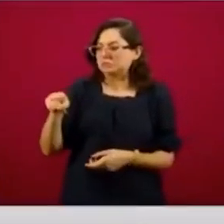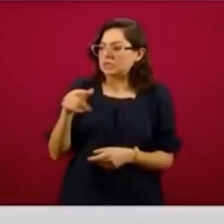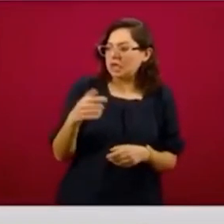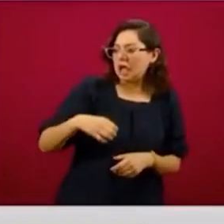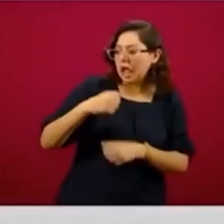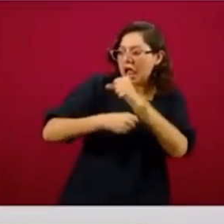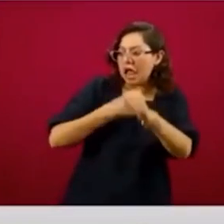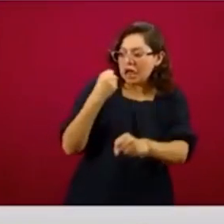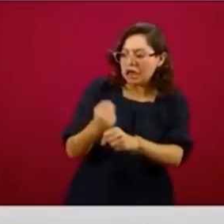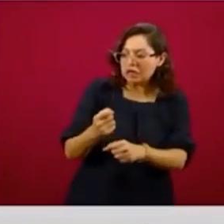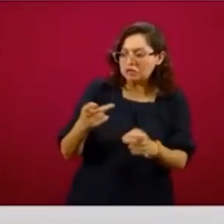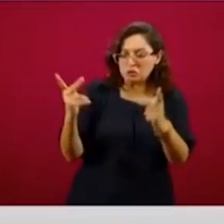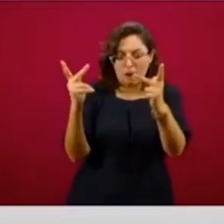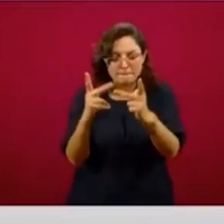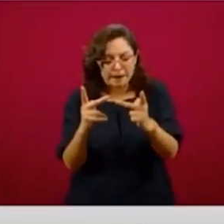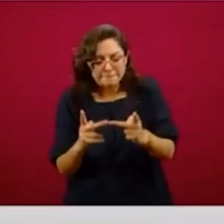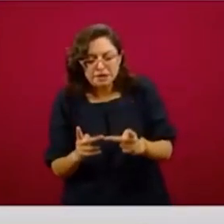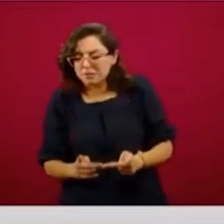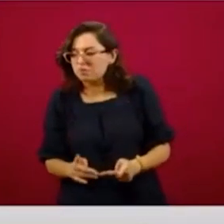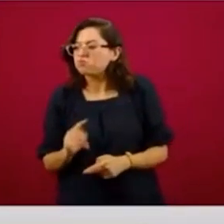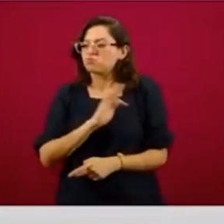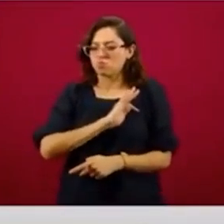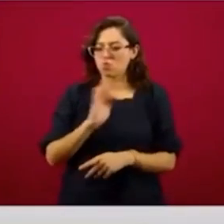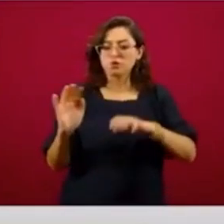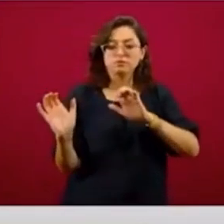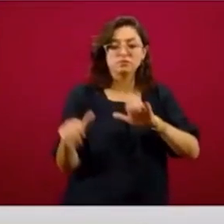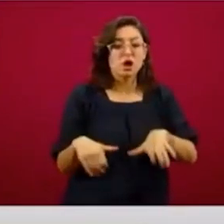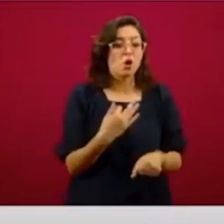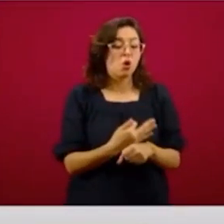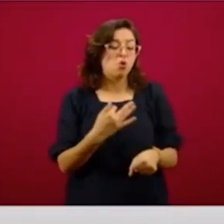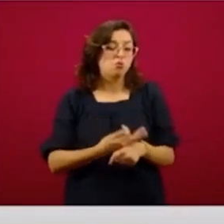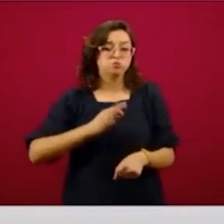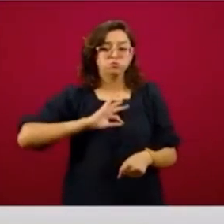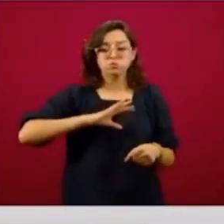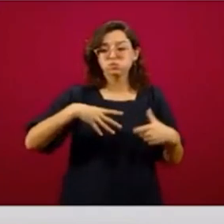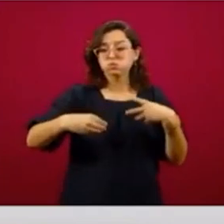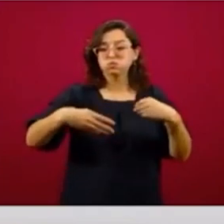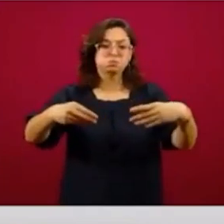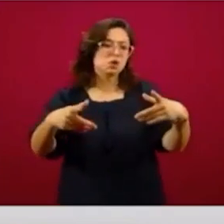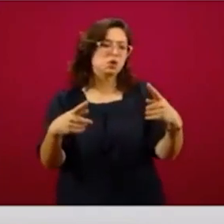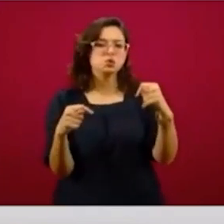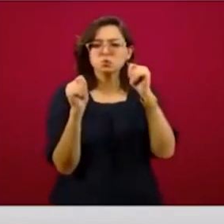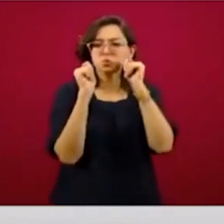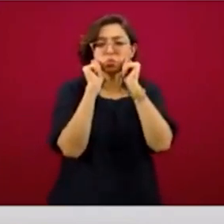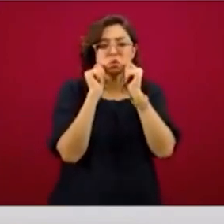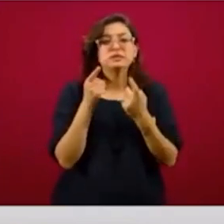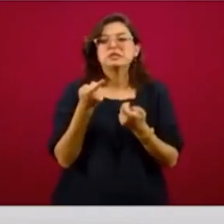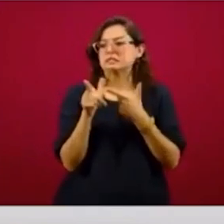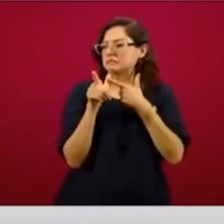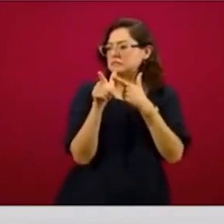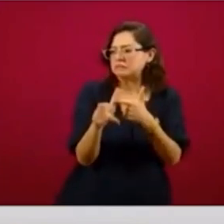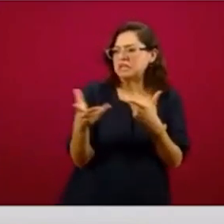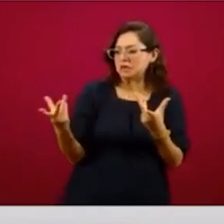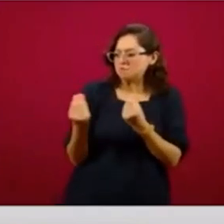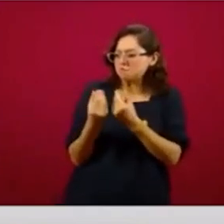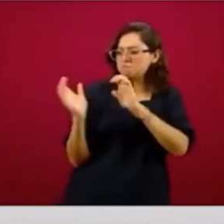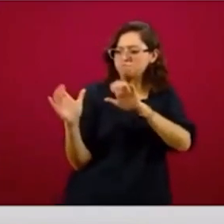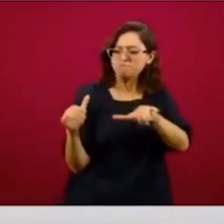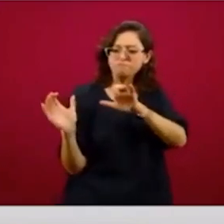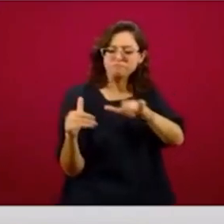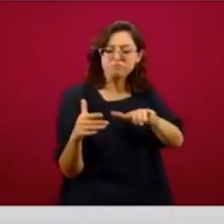quieran incorporarse. A pesar de la pandemia, como decía yo, no se ha detenido la vinculación de aprendices a centros